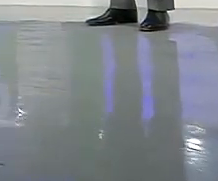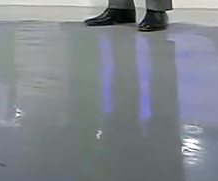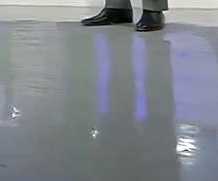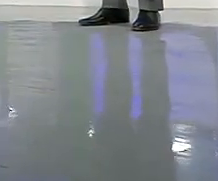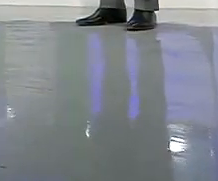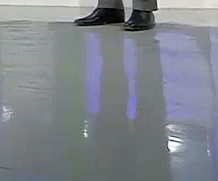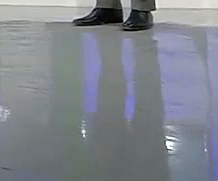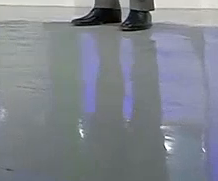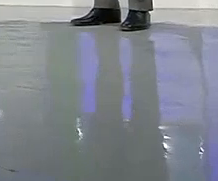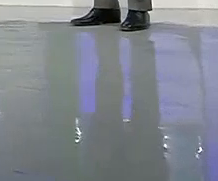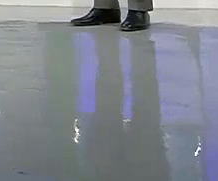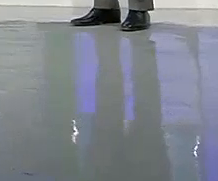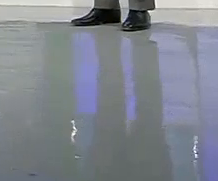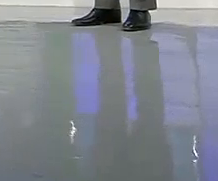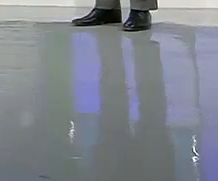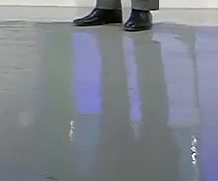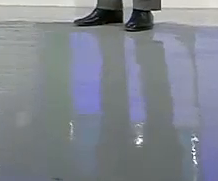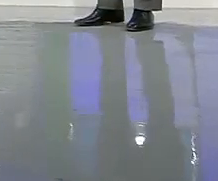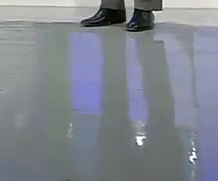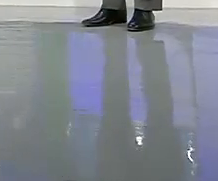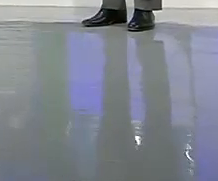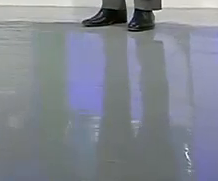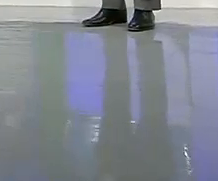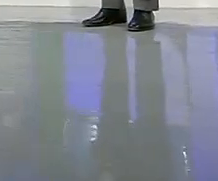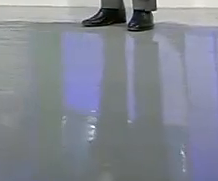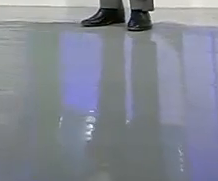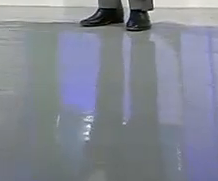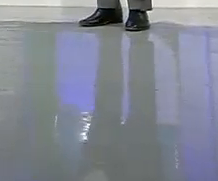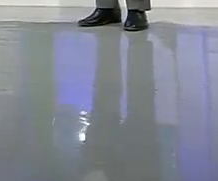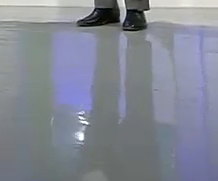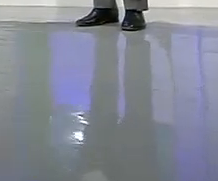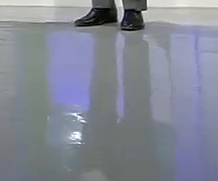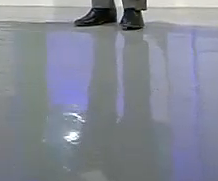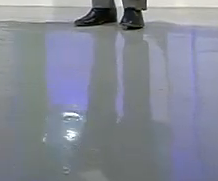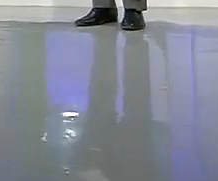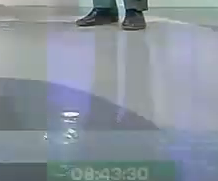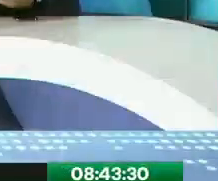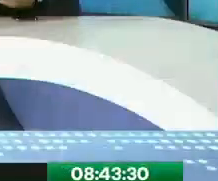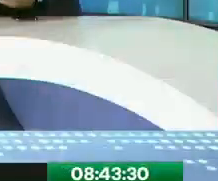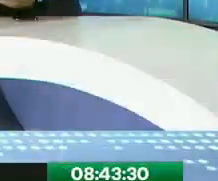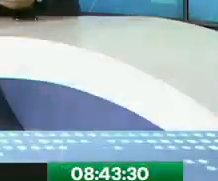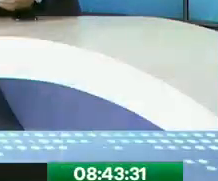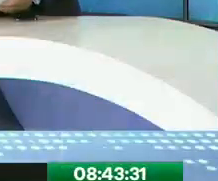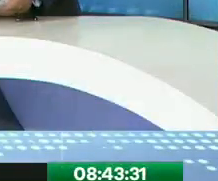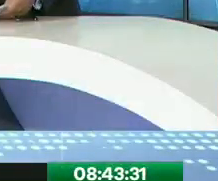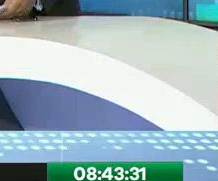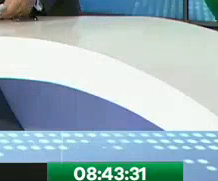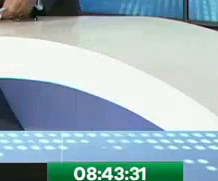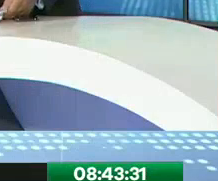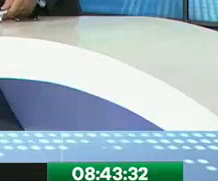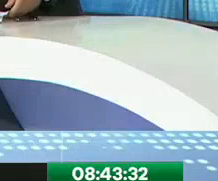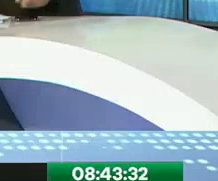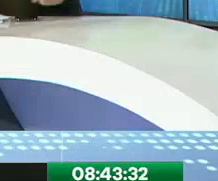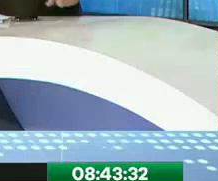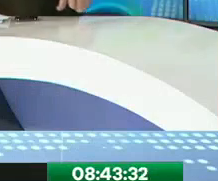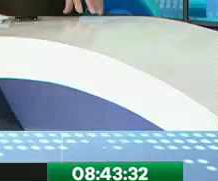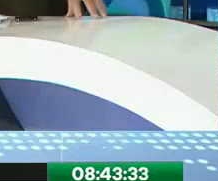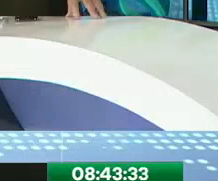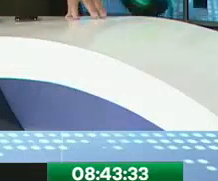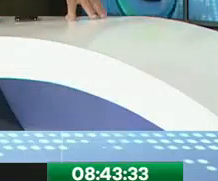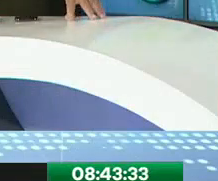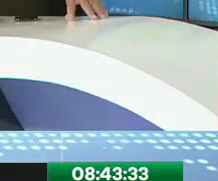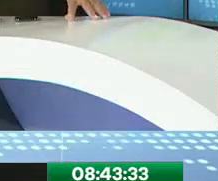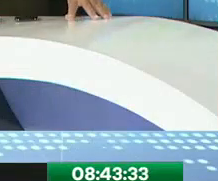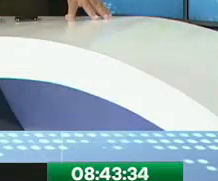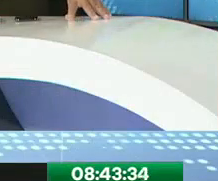Bueno, es momento de salir nuevamente de estudio y estamos listos para conectarnos con Jorge Salazar, quien nos tiene novedades